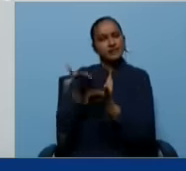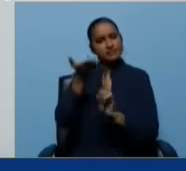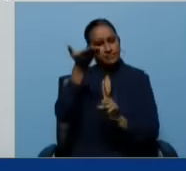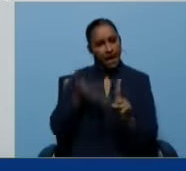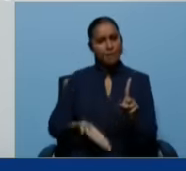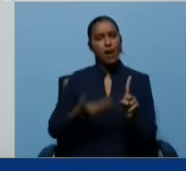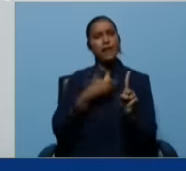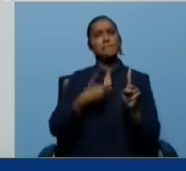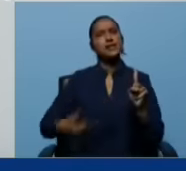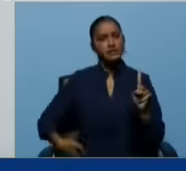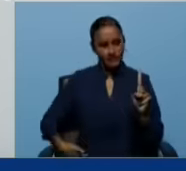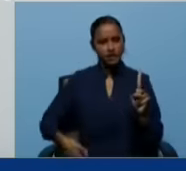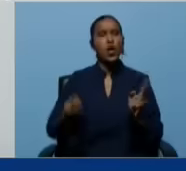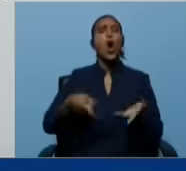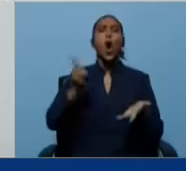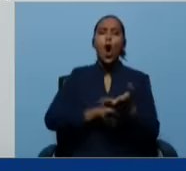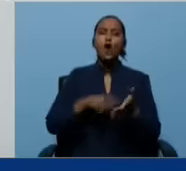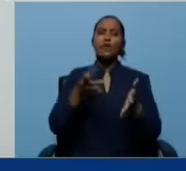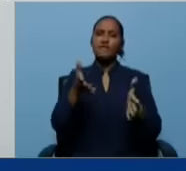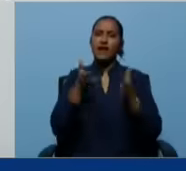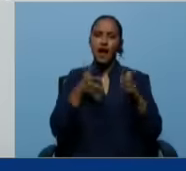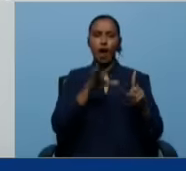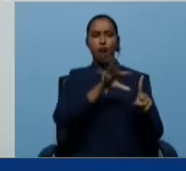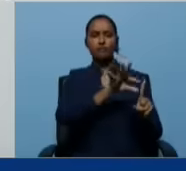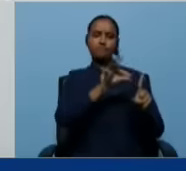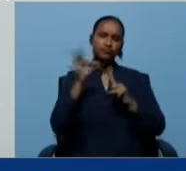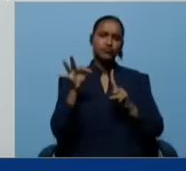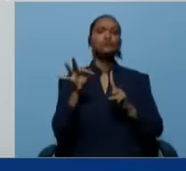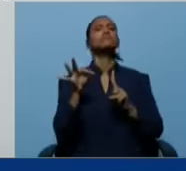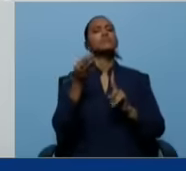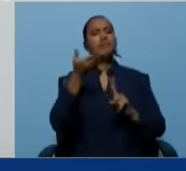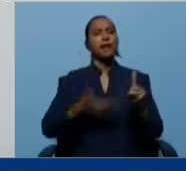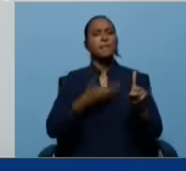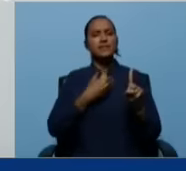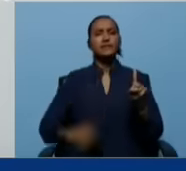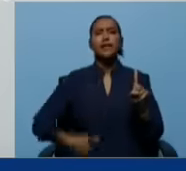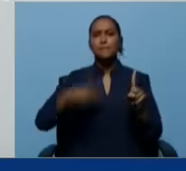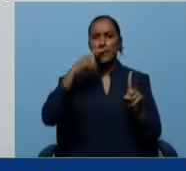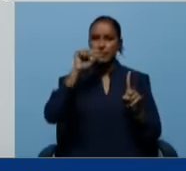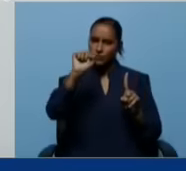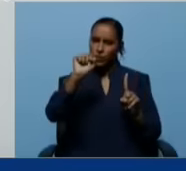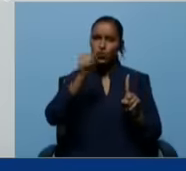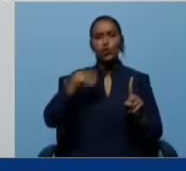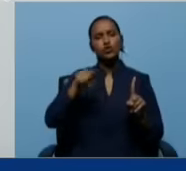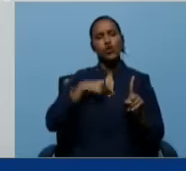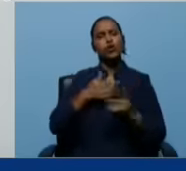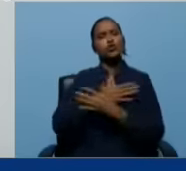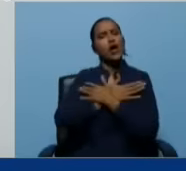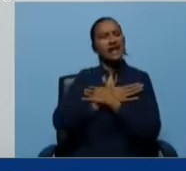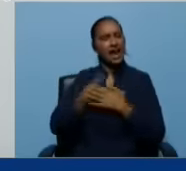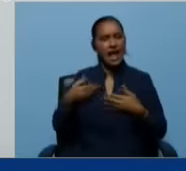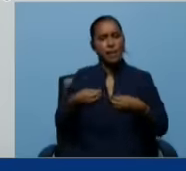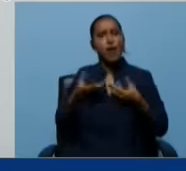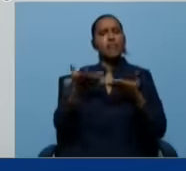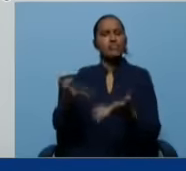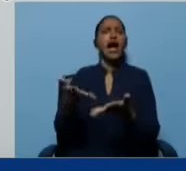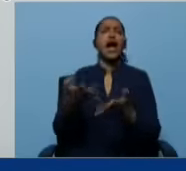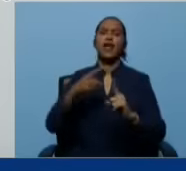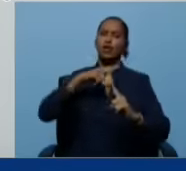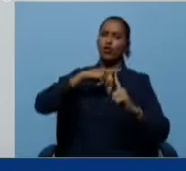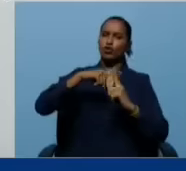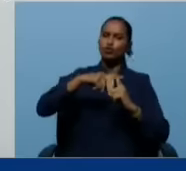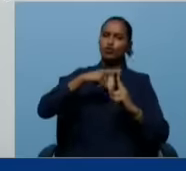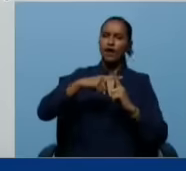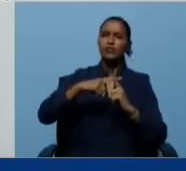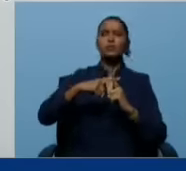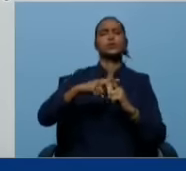electo, presidente Nicolás Maduro, a quien le deseamos el mejor de los éxitos para seguir construyendo y liderando